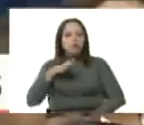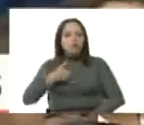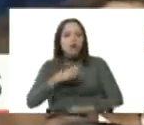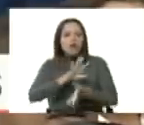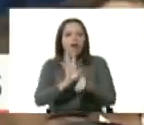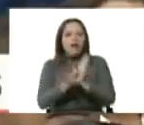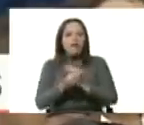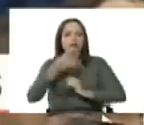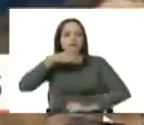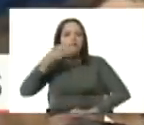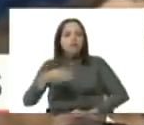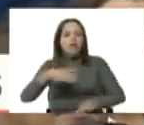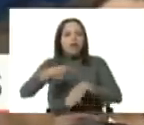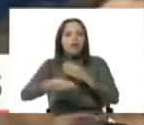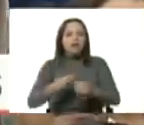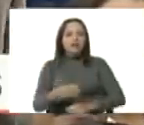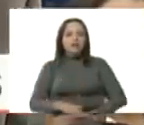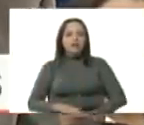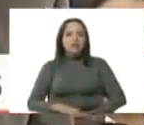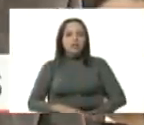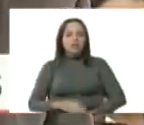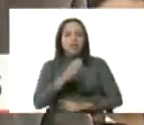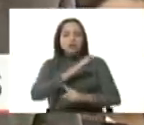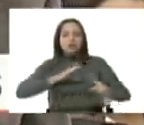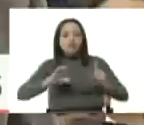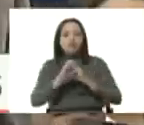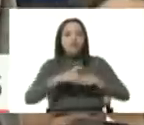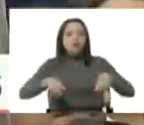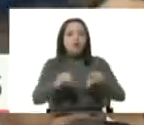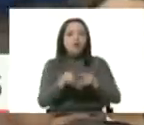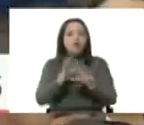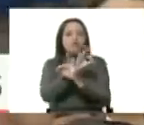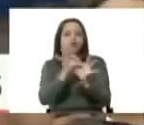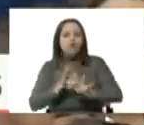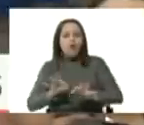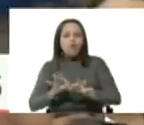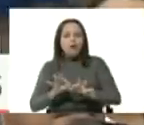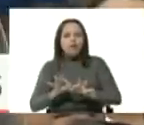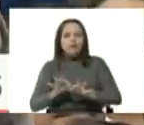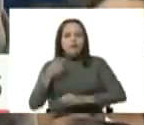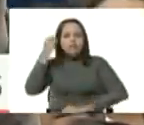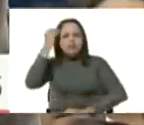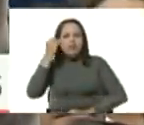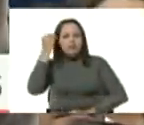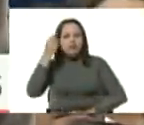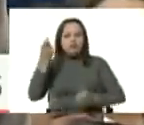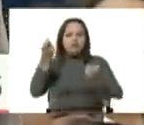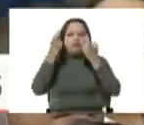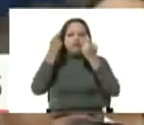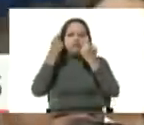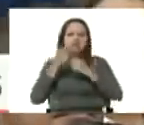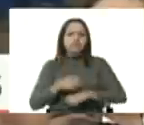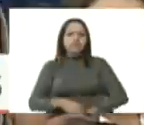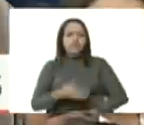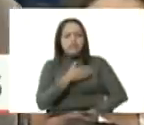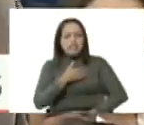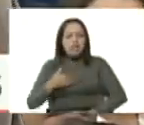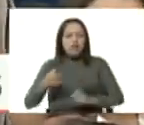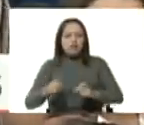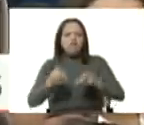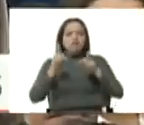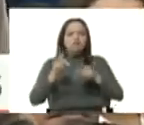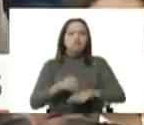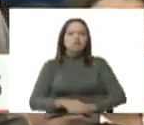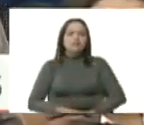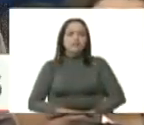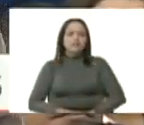realidades que se están viviendo. La cultura como un elemento ideológico formativo, y también quiero aquí aprovechar porque Luis José